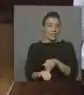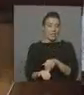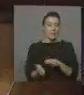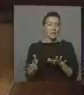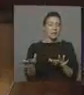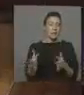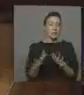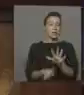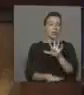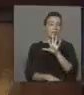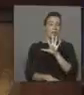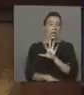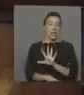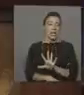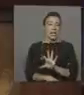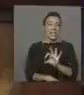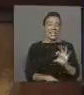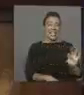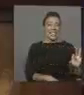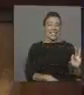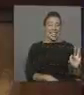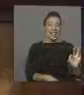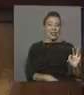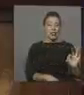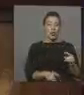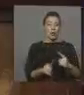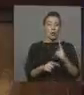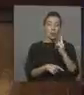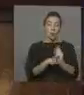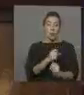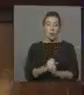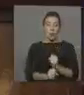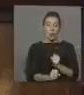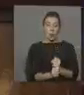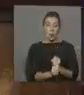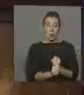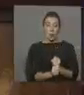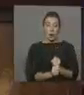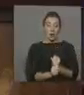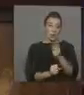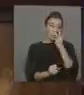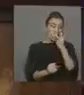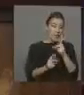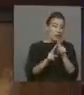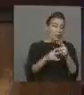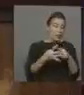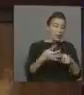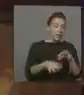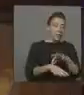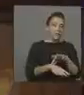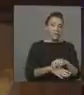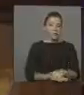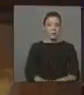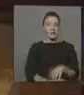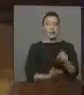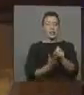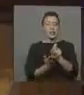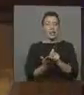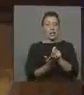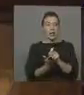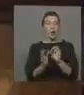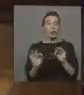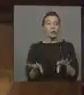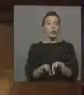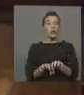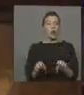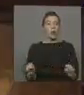de alrededor de 500 casos al año, según las prevalencias de patología. Estas estimaciones serían